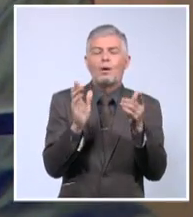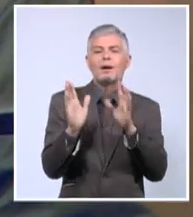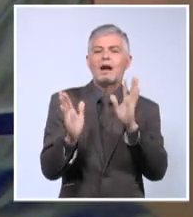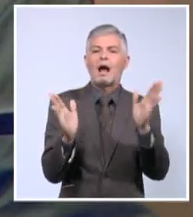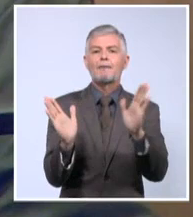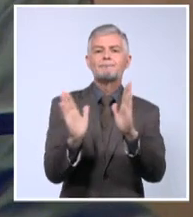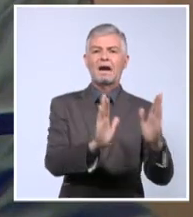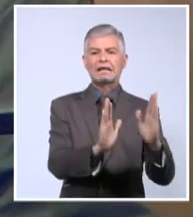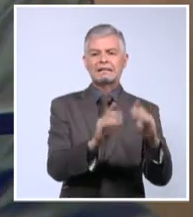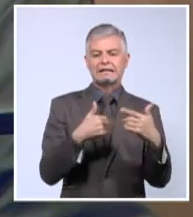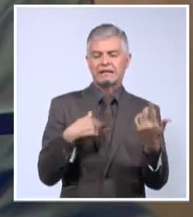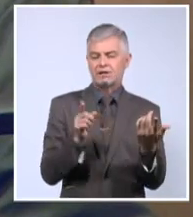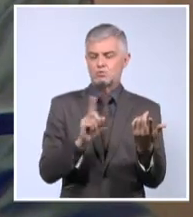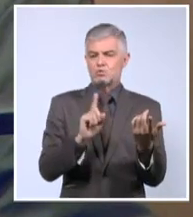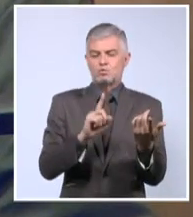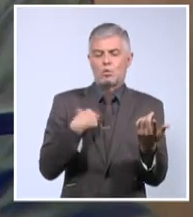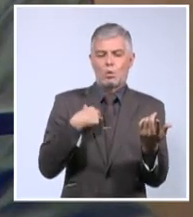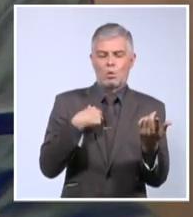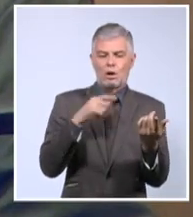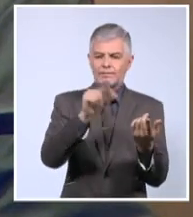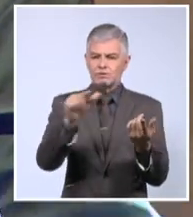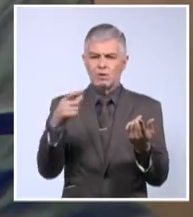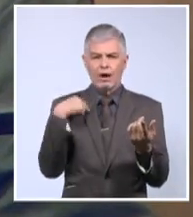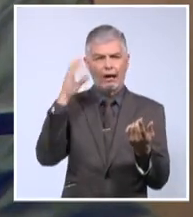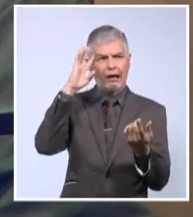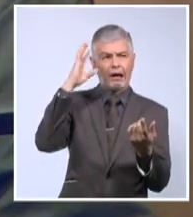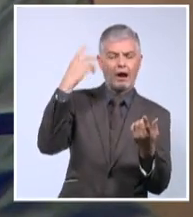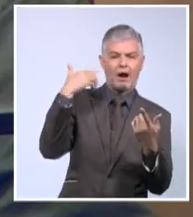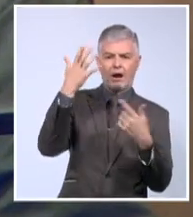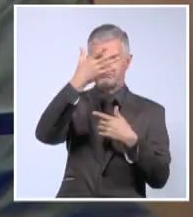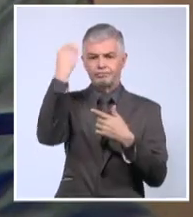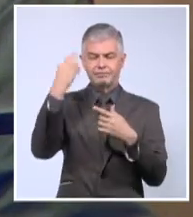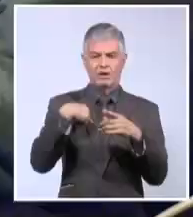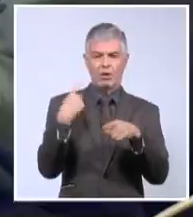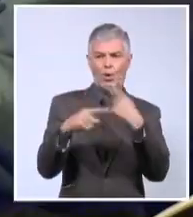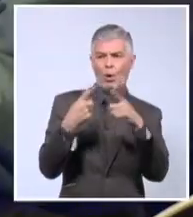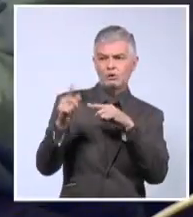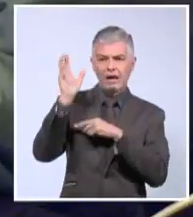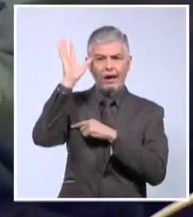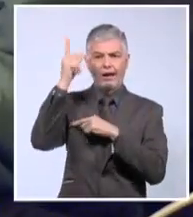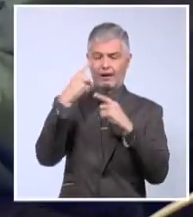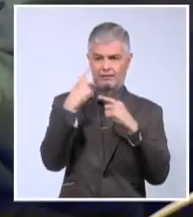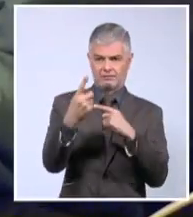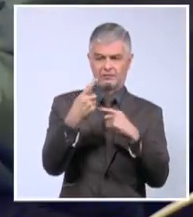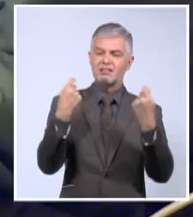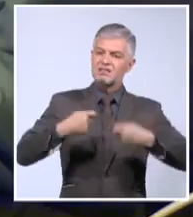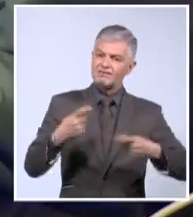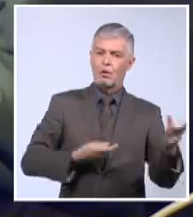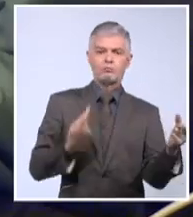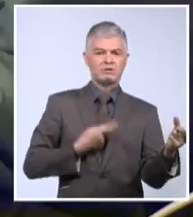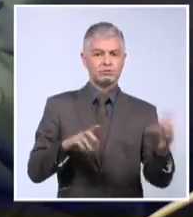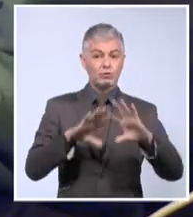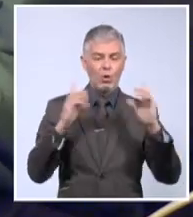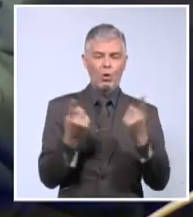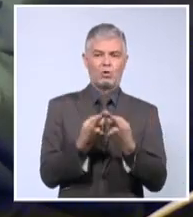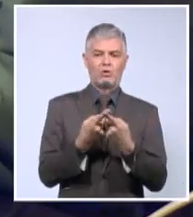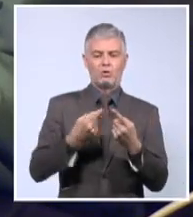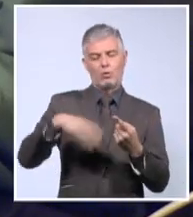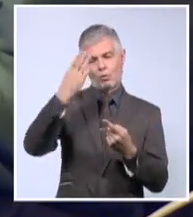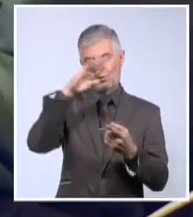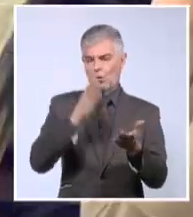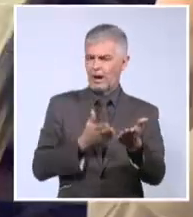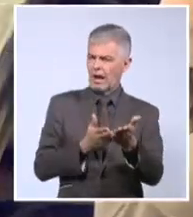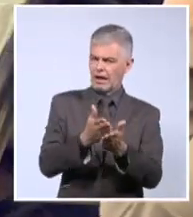en que no se esté con la guardia en alto y en la que no se combata. En Cuba se continúa cumpliendo con el